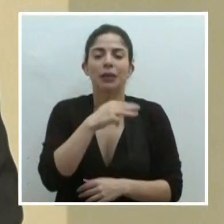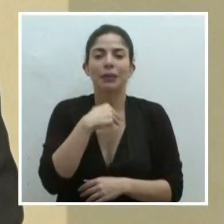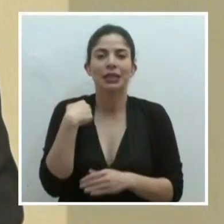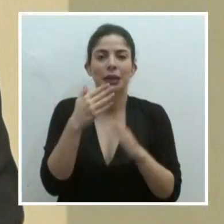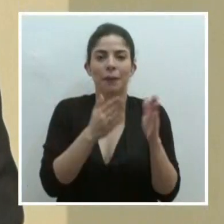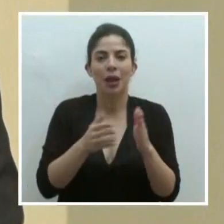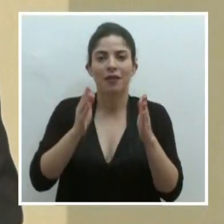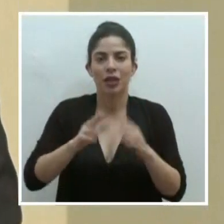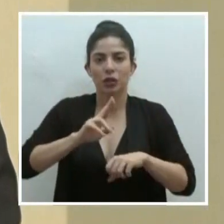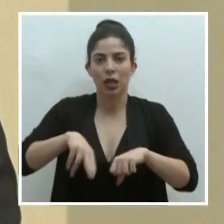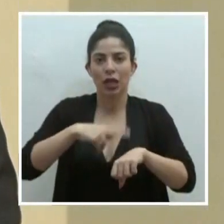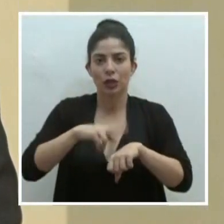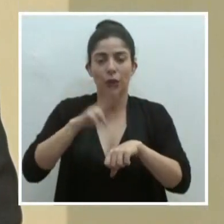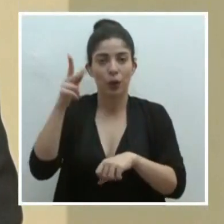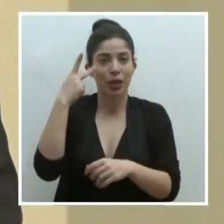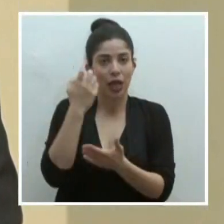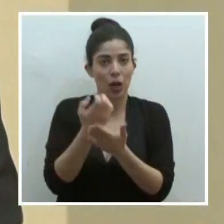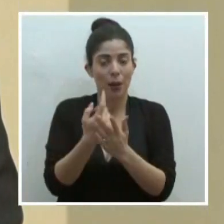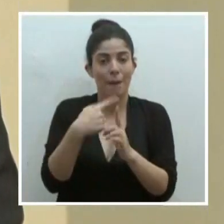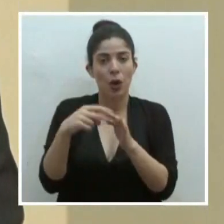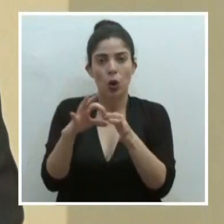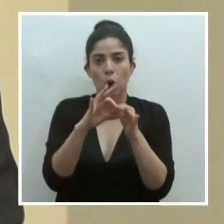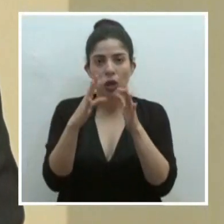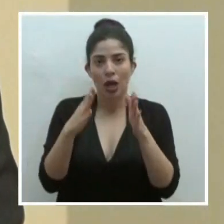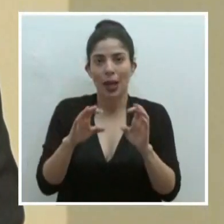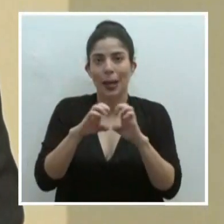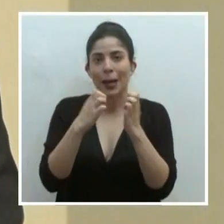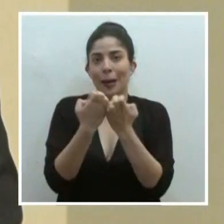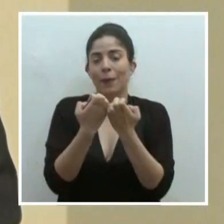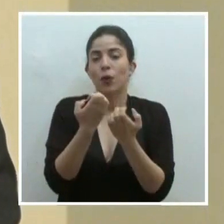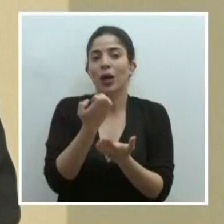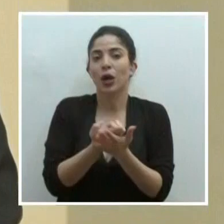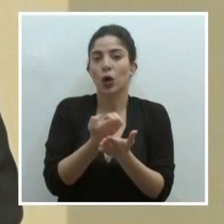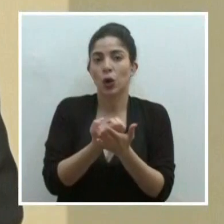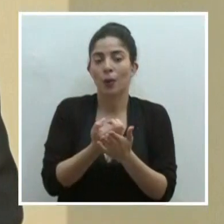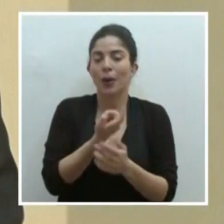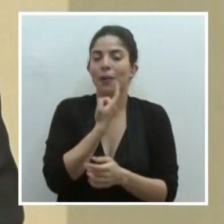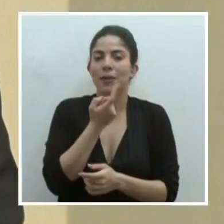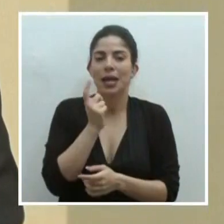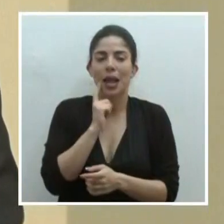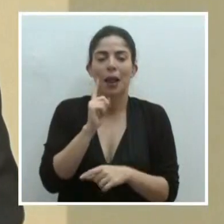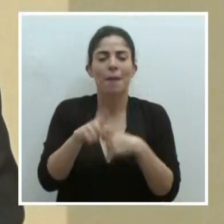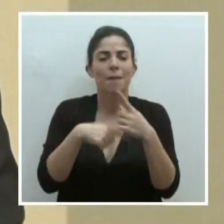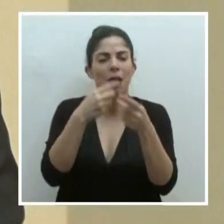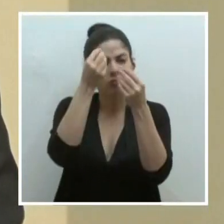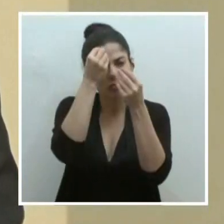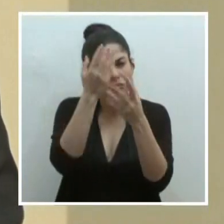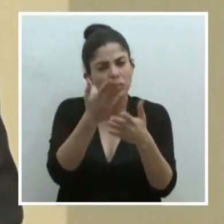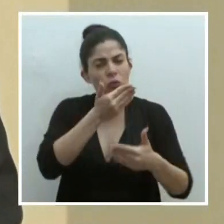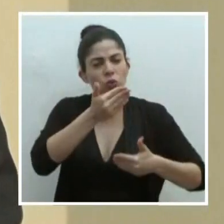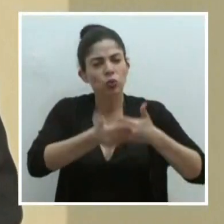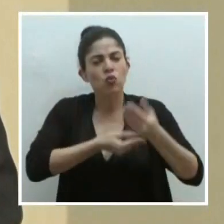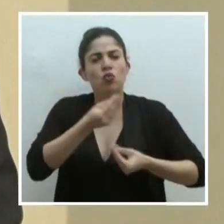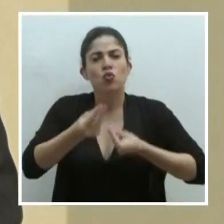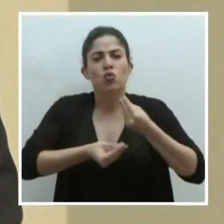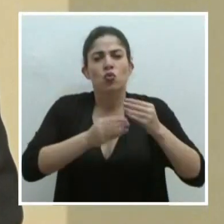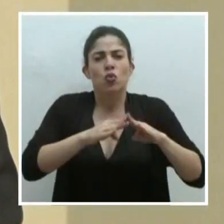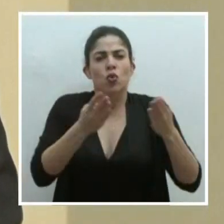Planificación Nacional y Política Económica y coordinadora del equipo económico, la señora Pilar Garrido, quien nos dará el detalle del proceso de